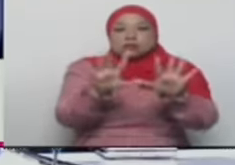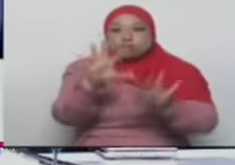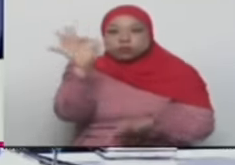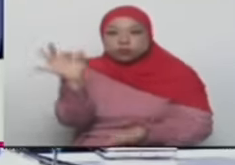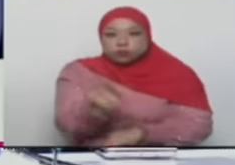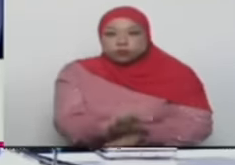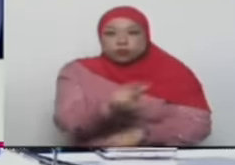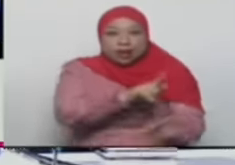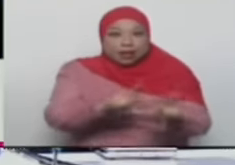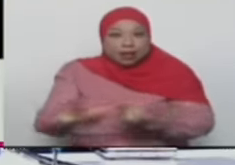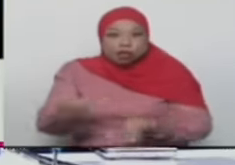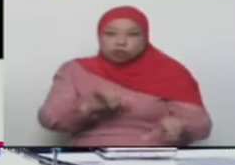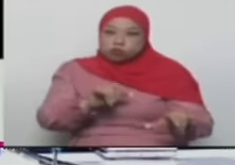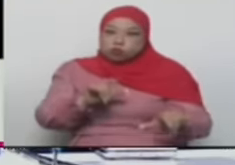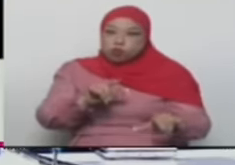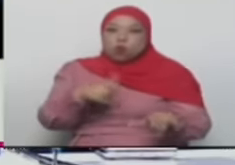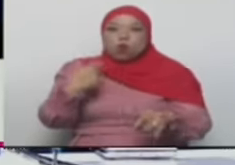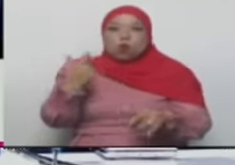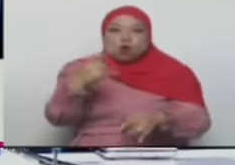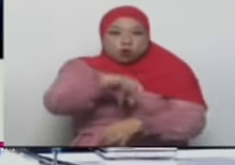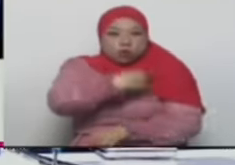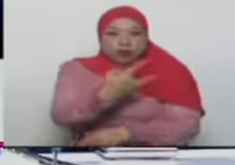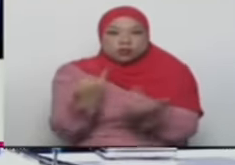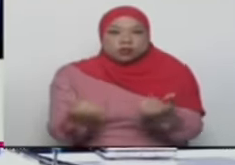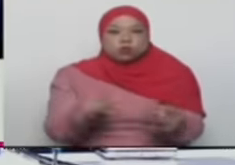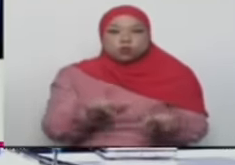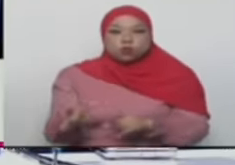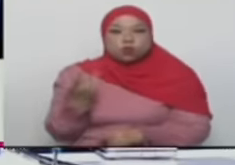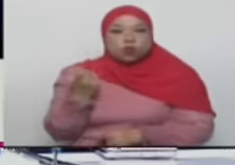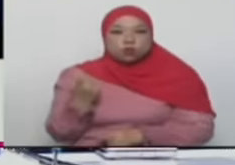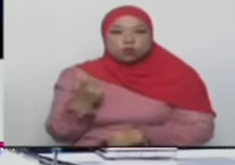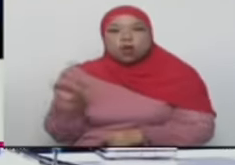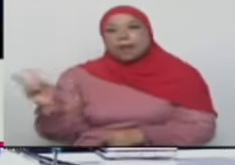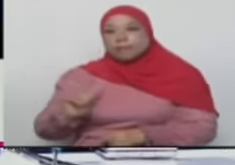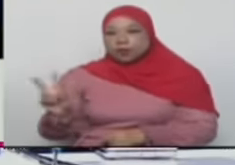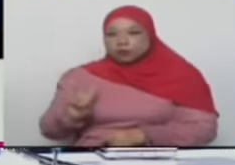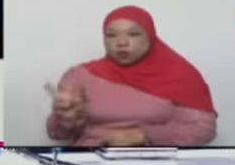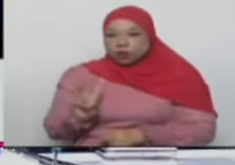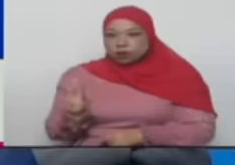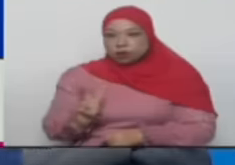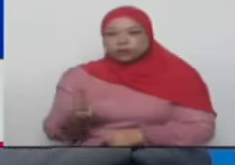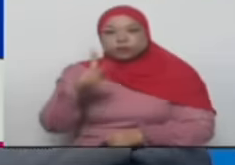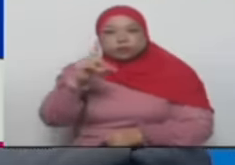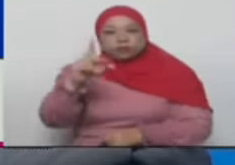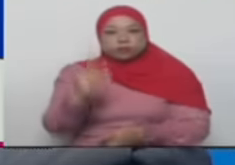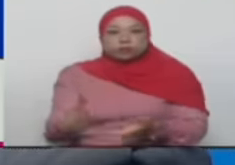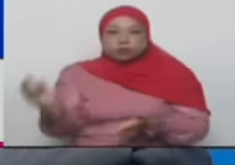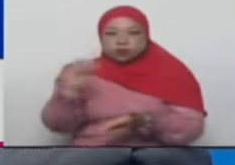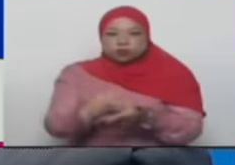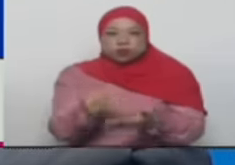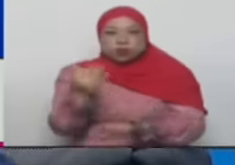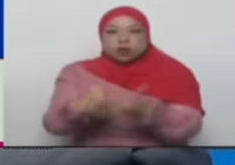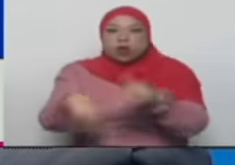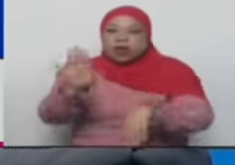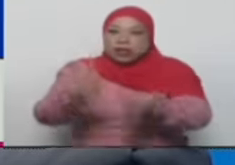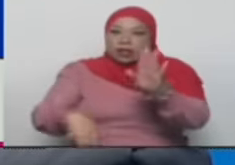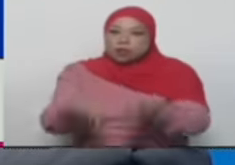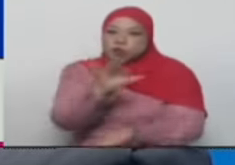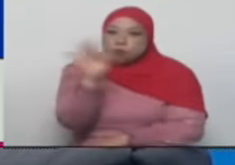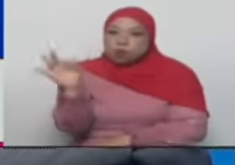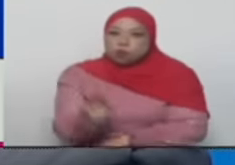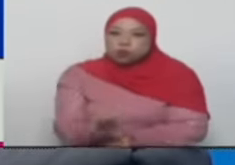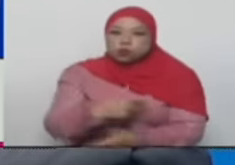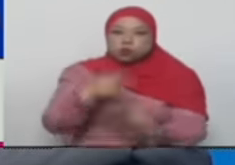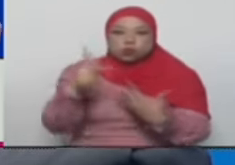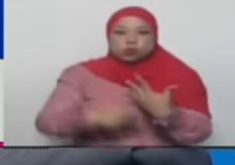que se graduaron de bachilleres tienen cupo universitario. Y ahora solo vamos, en Venezuela. Y ahora vamos a la segunda vuelta a asignar el 15% restante. La